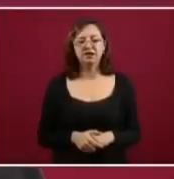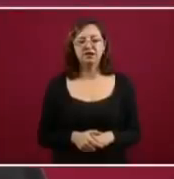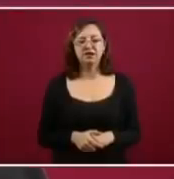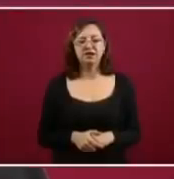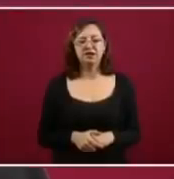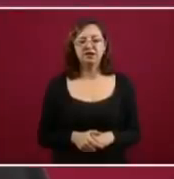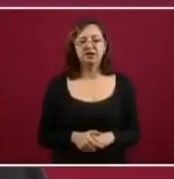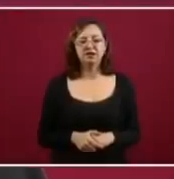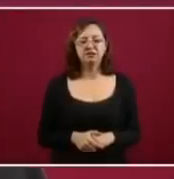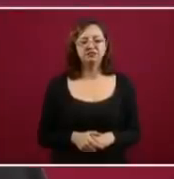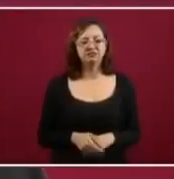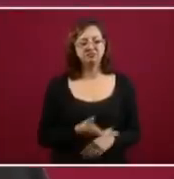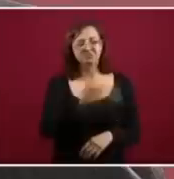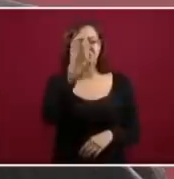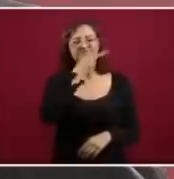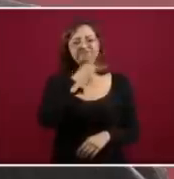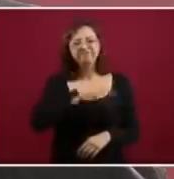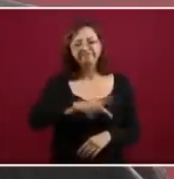desleídos